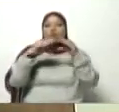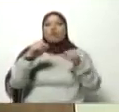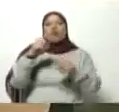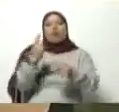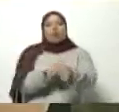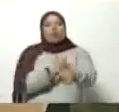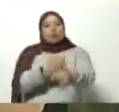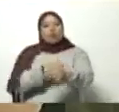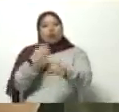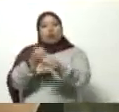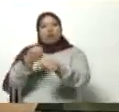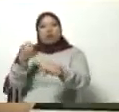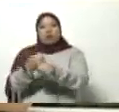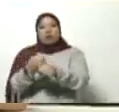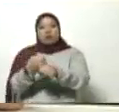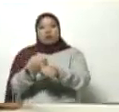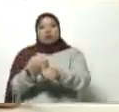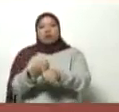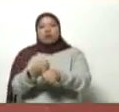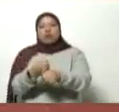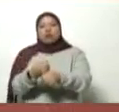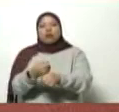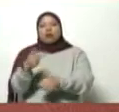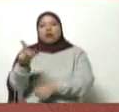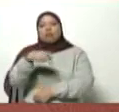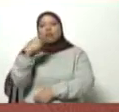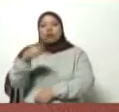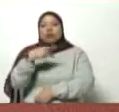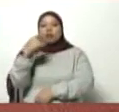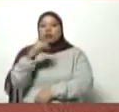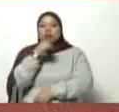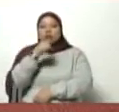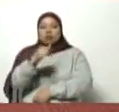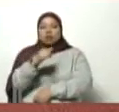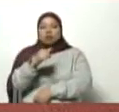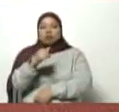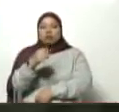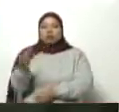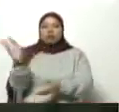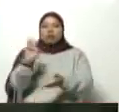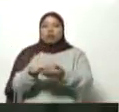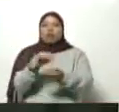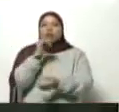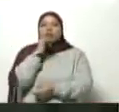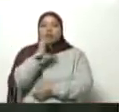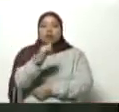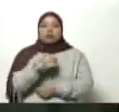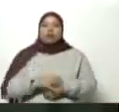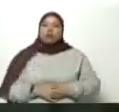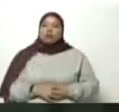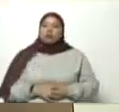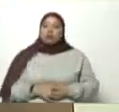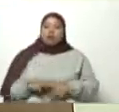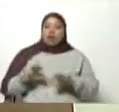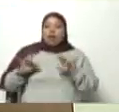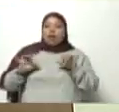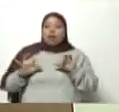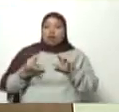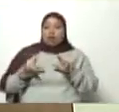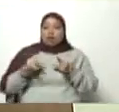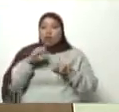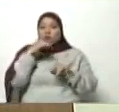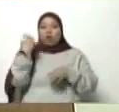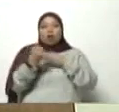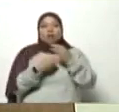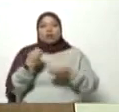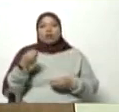de trabajo de los equipos políticos. Les hemos recomendado que escriban lo que vayan